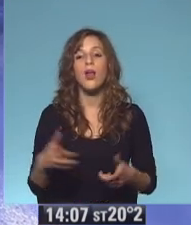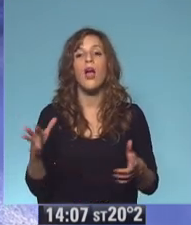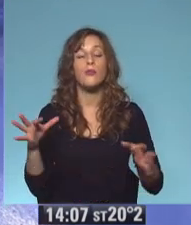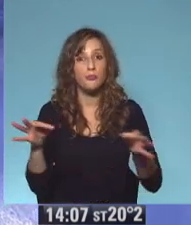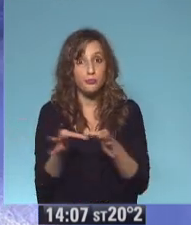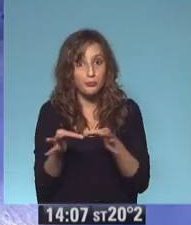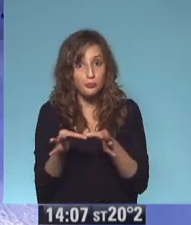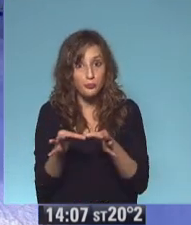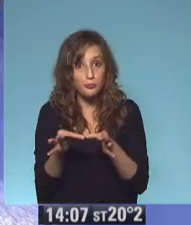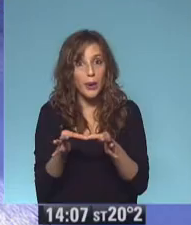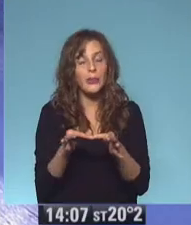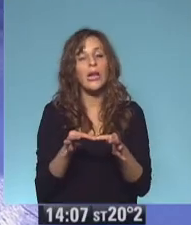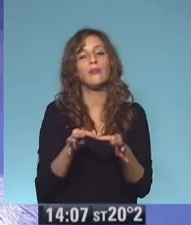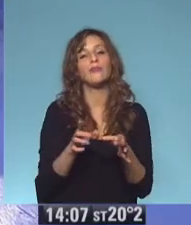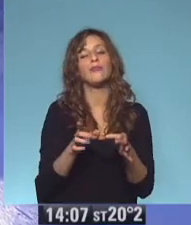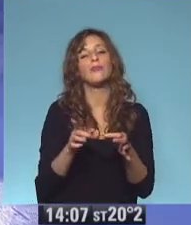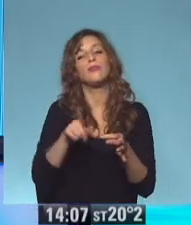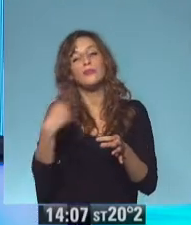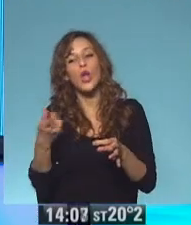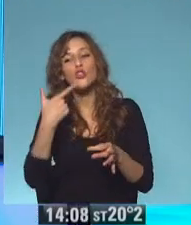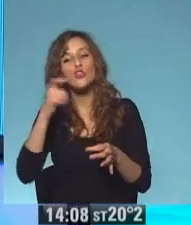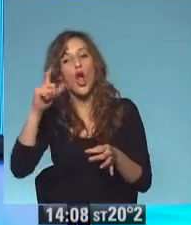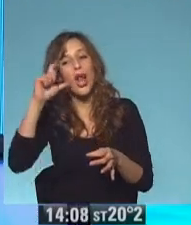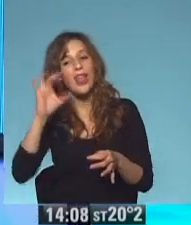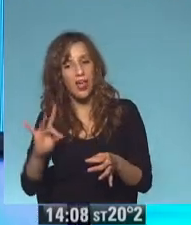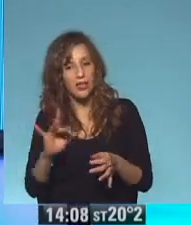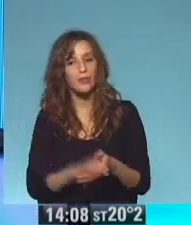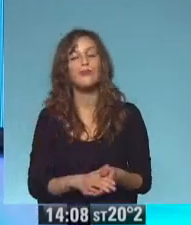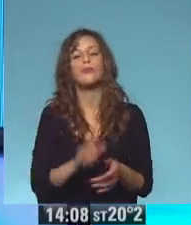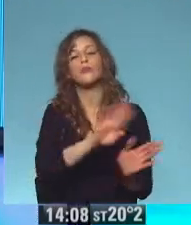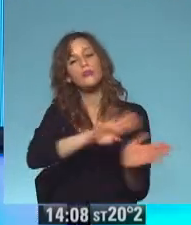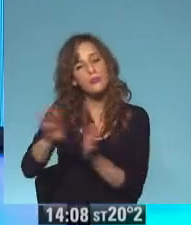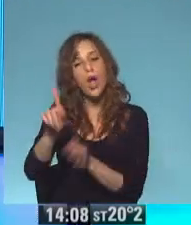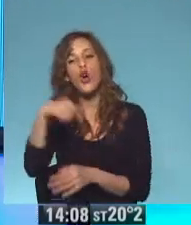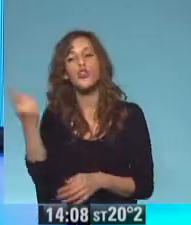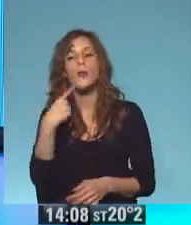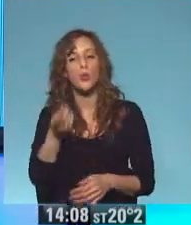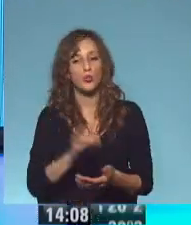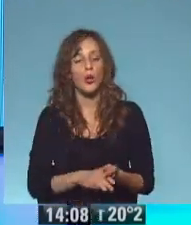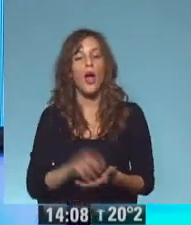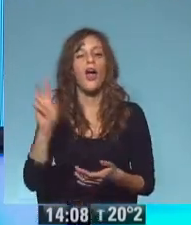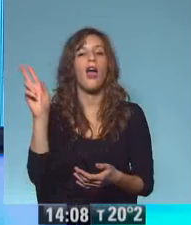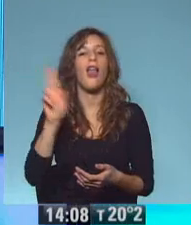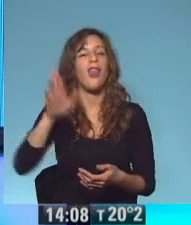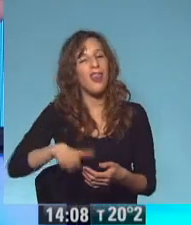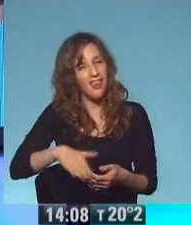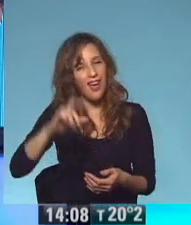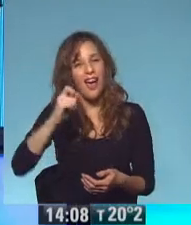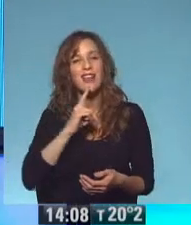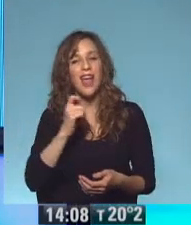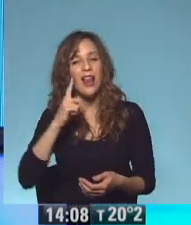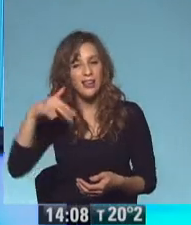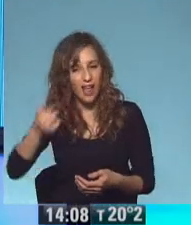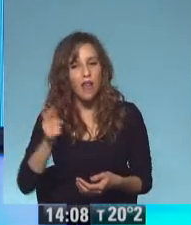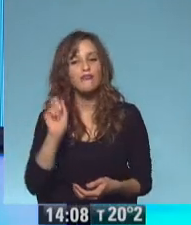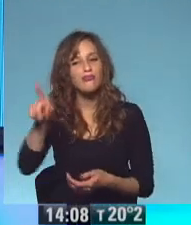Malvina, Isla Soledad. Isla Soledad. Perfecto. Otra pregunta de Catalina de Salta. Hola. Un beso enorme, Cata. Gracias por escribirnos.